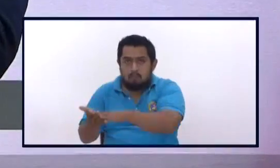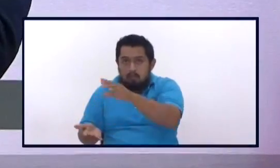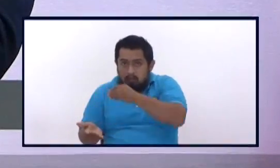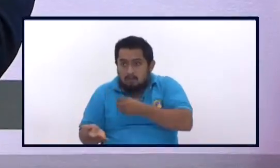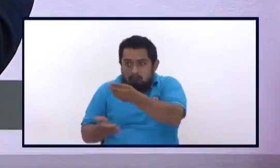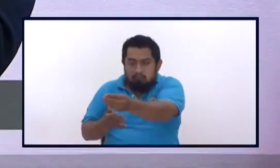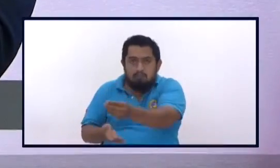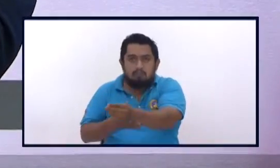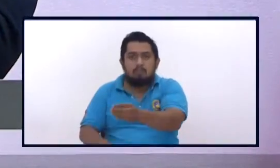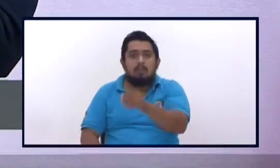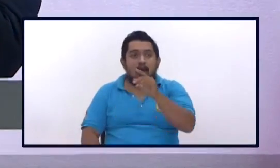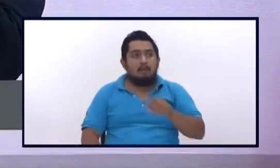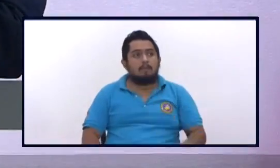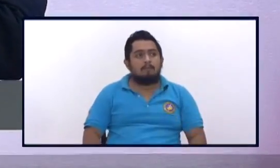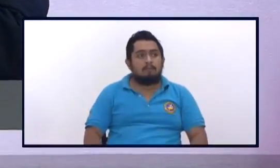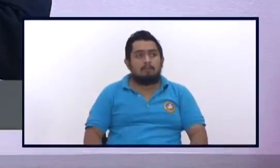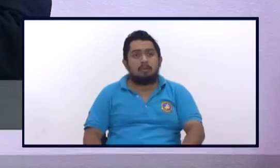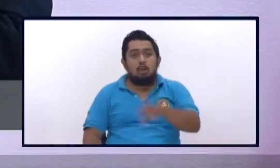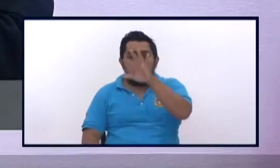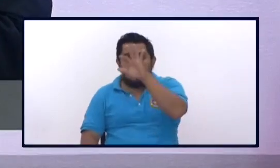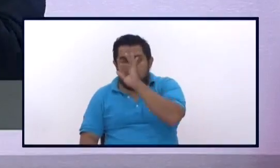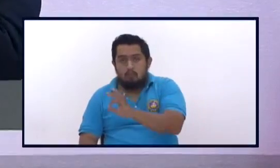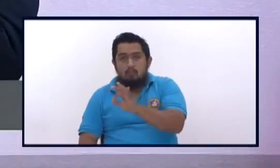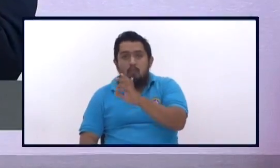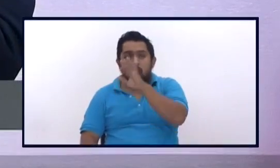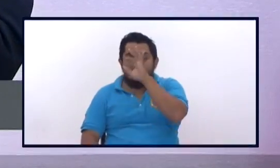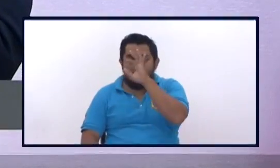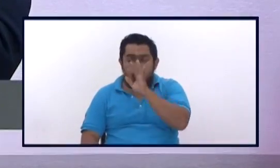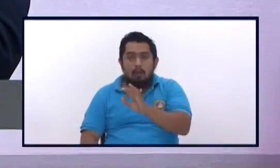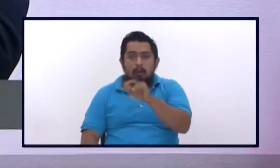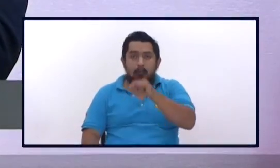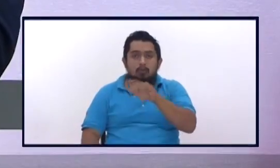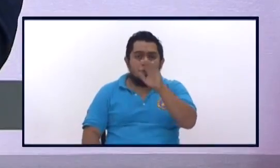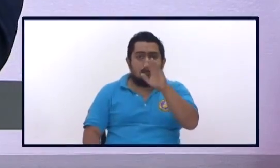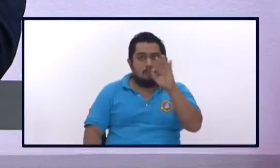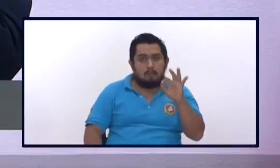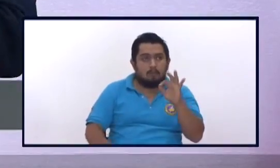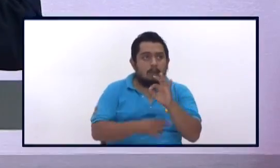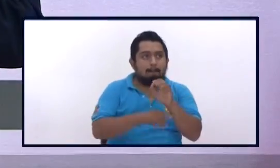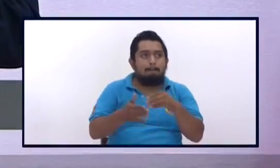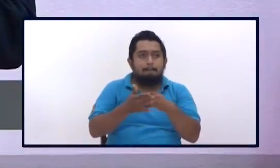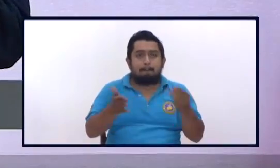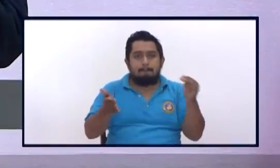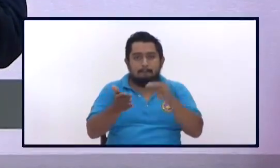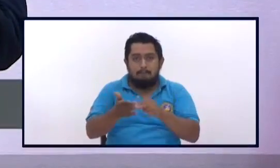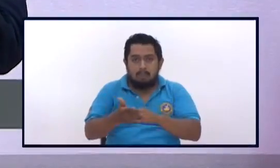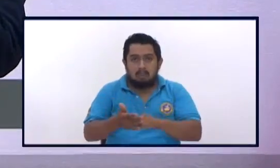empresa le van a devolver 9999 en alegre